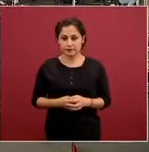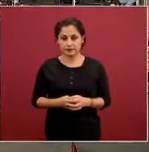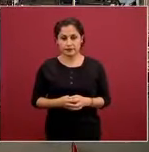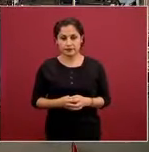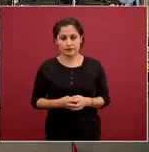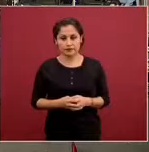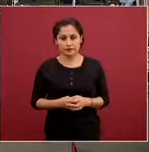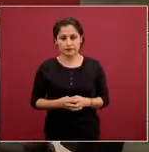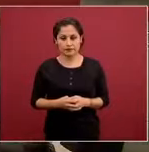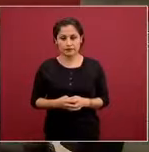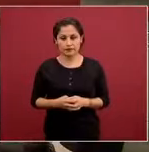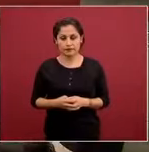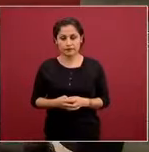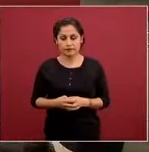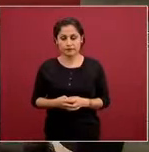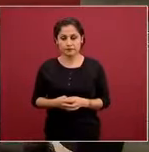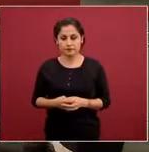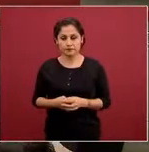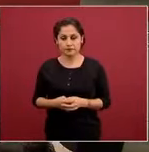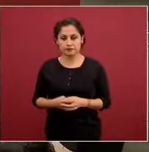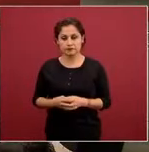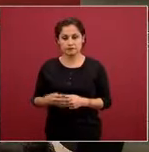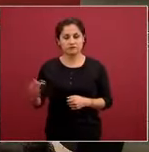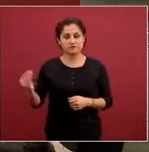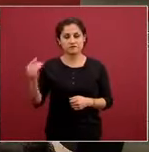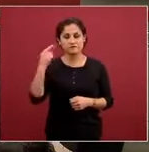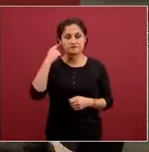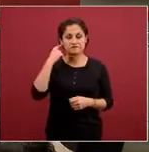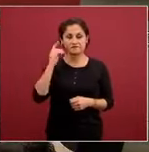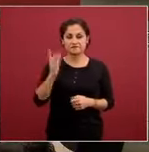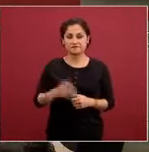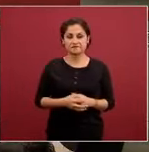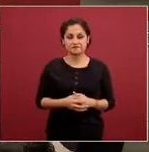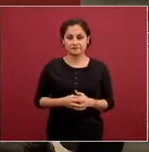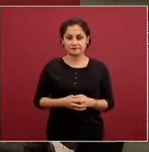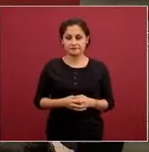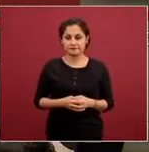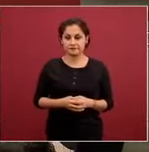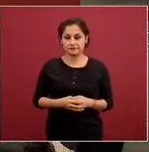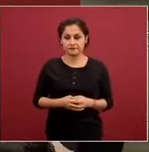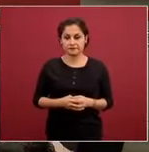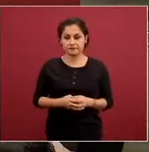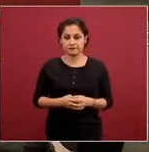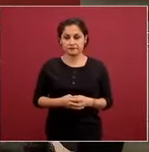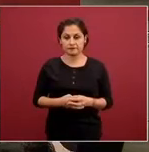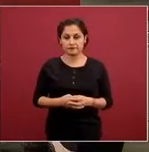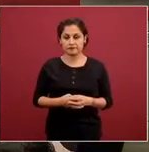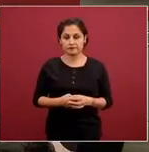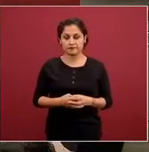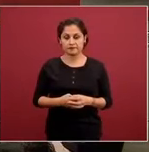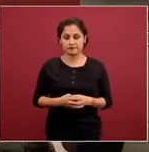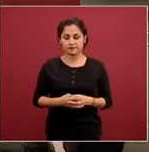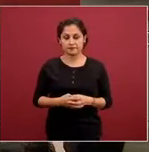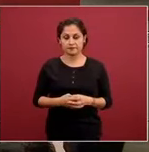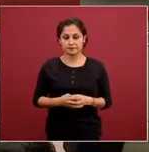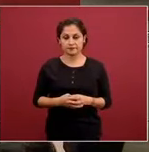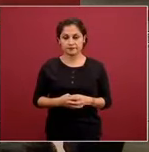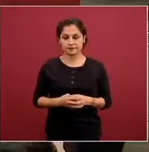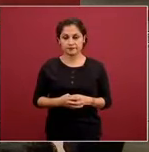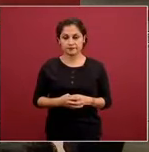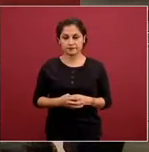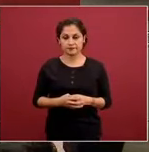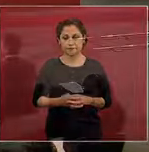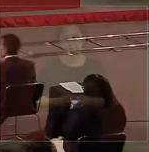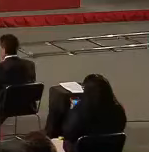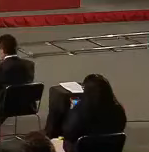de cadáveres masivos, se habla de... Mañana hablamos de él. Hoy se publicó, mañana hablamos de él. Ese tema, por favor. Gracias. Gracias.